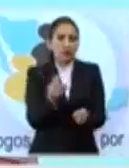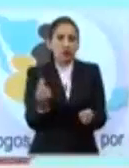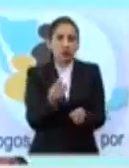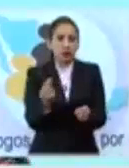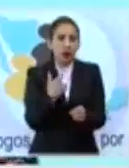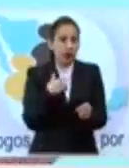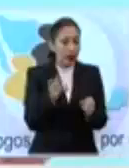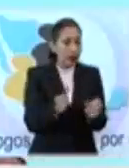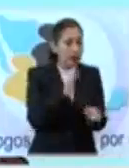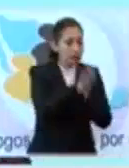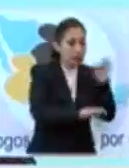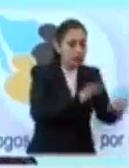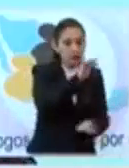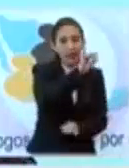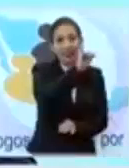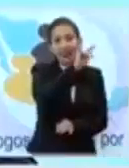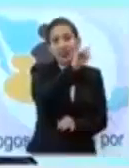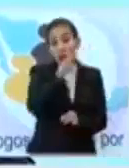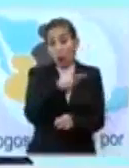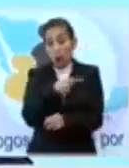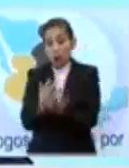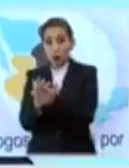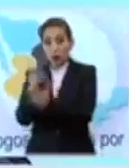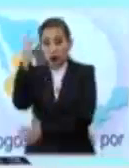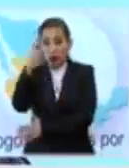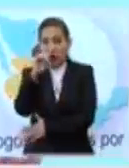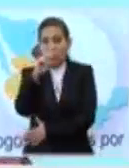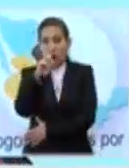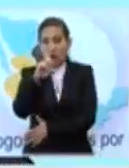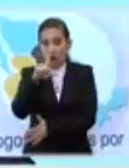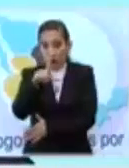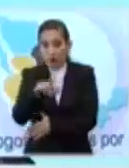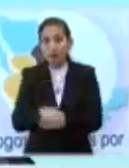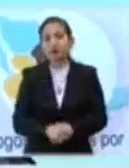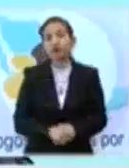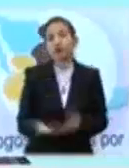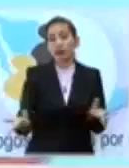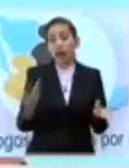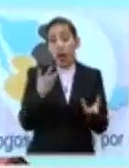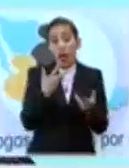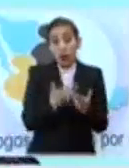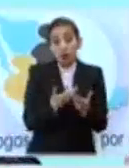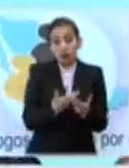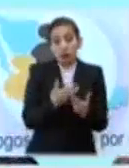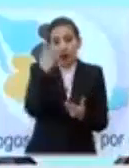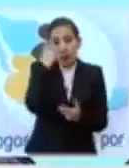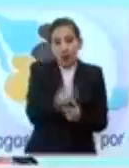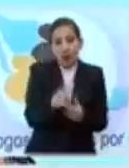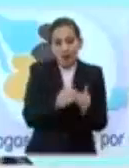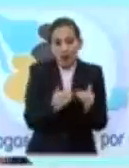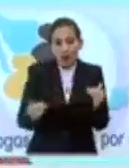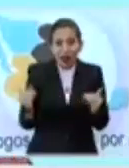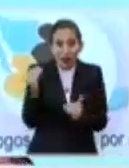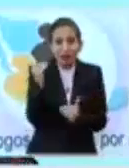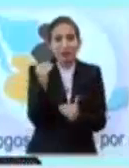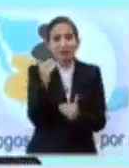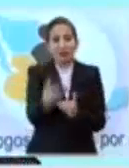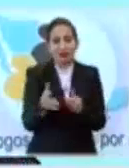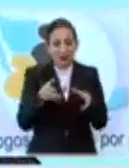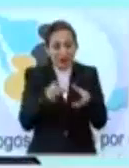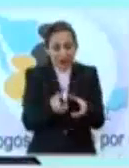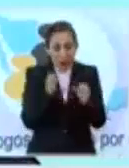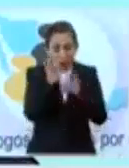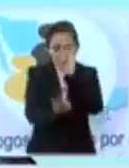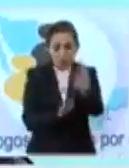de indigencia o la línea de pobreza extrema de Coneval. E incluso alcanzaría para cubrir por mucho también la línea de